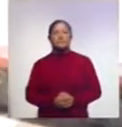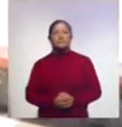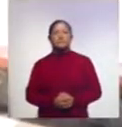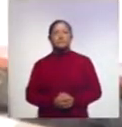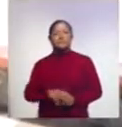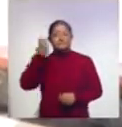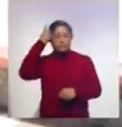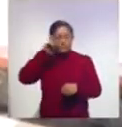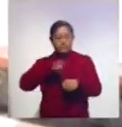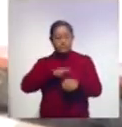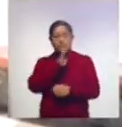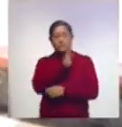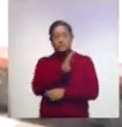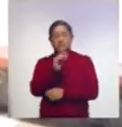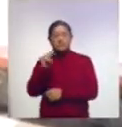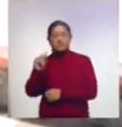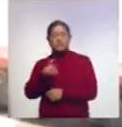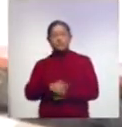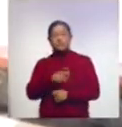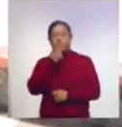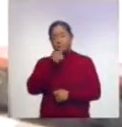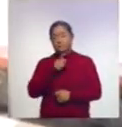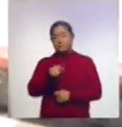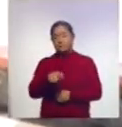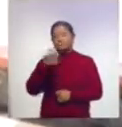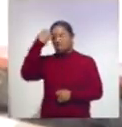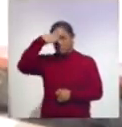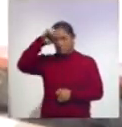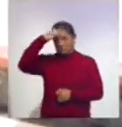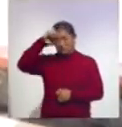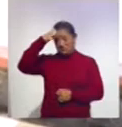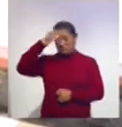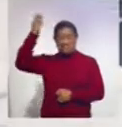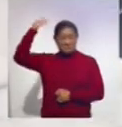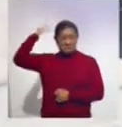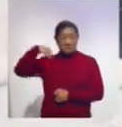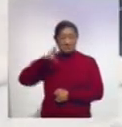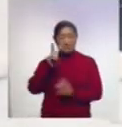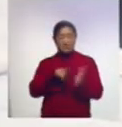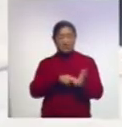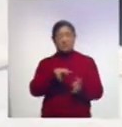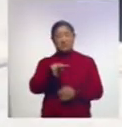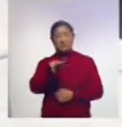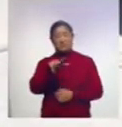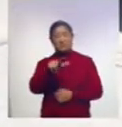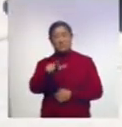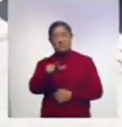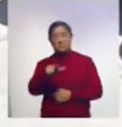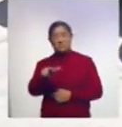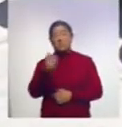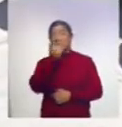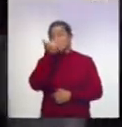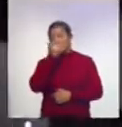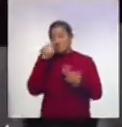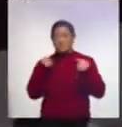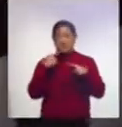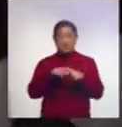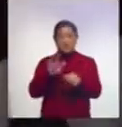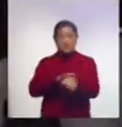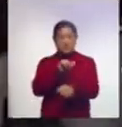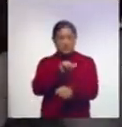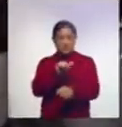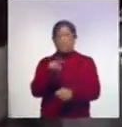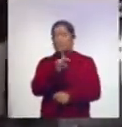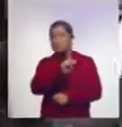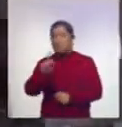El director Fernando Teosol señaló que tras la experiencia del 2017, tanto alumnos como personal docente y administrativo